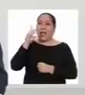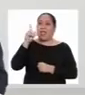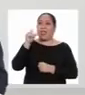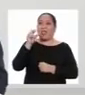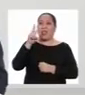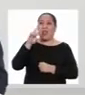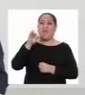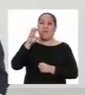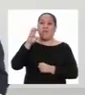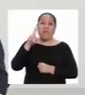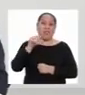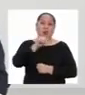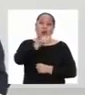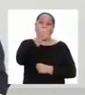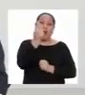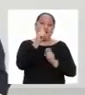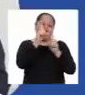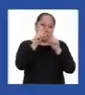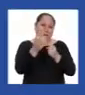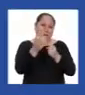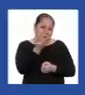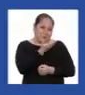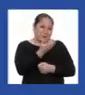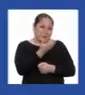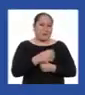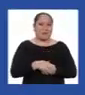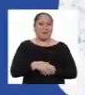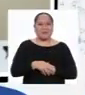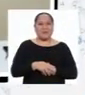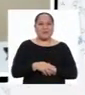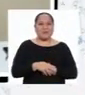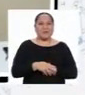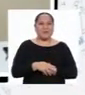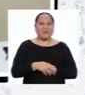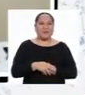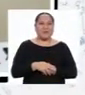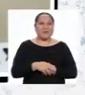pregunta. Escuchémosla.